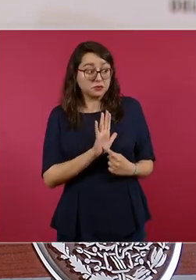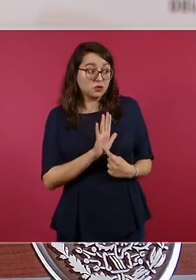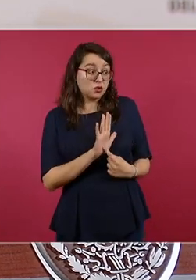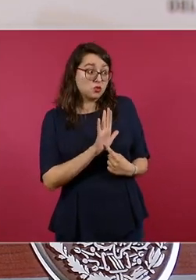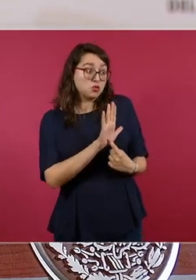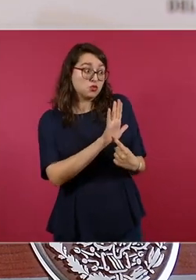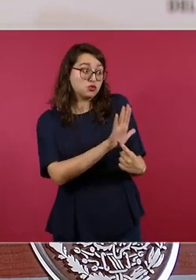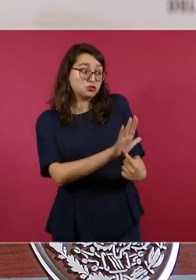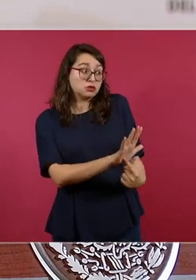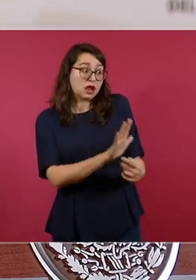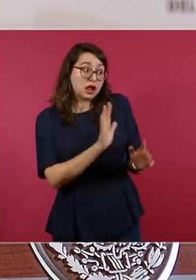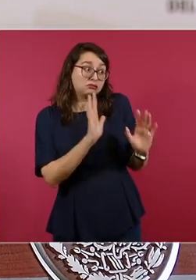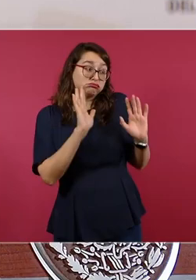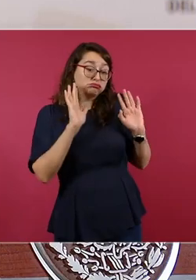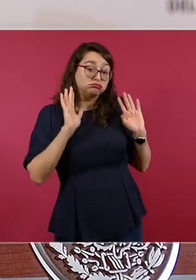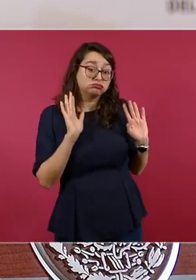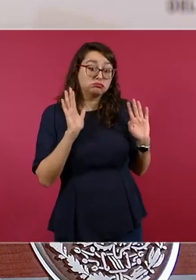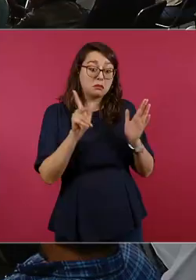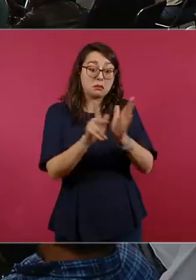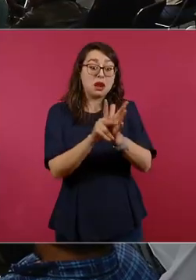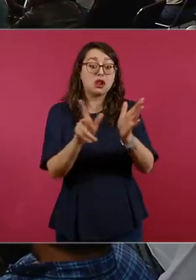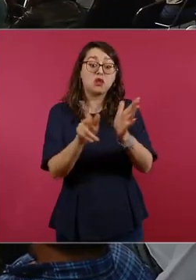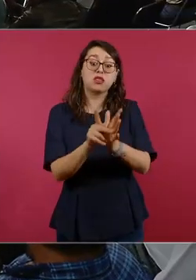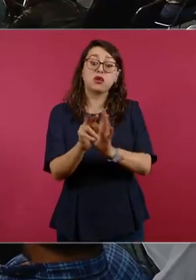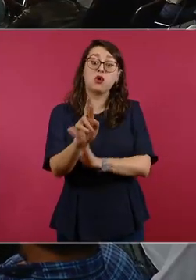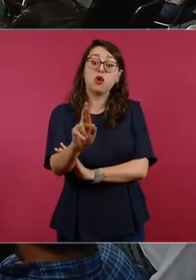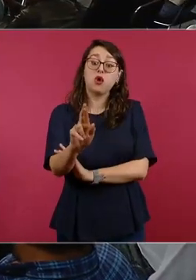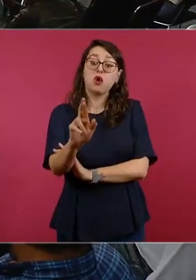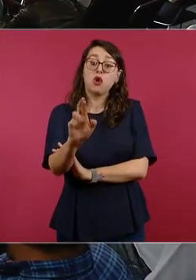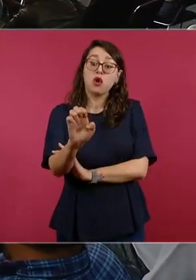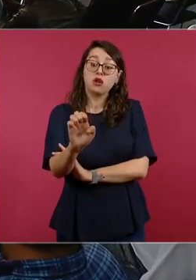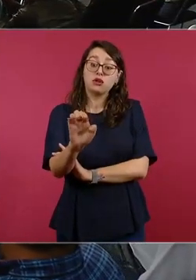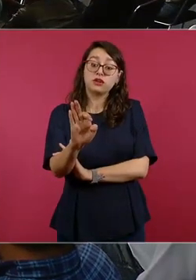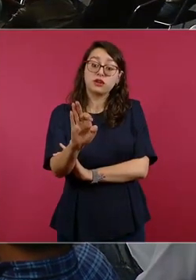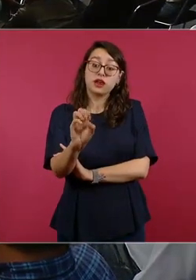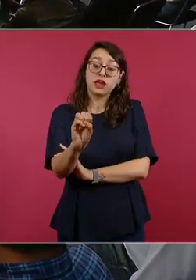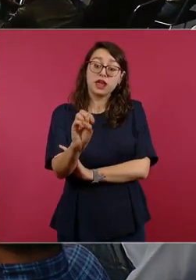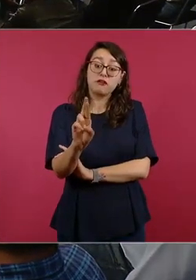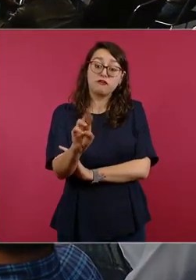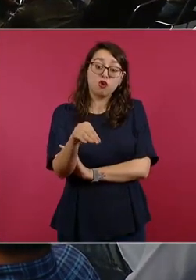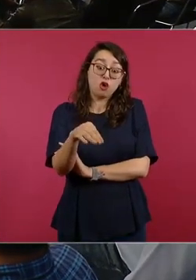publica el Reforma. Si fuese la jornada